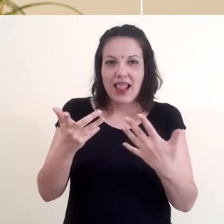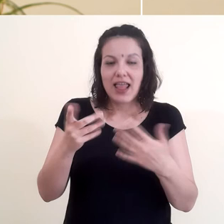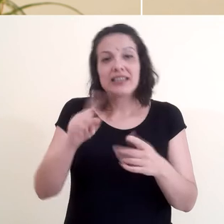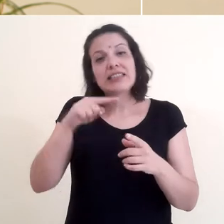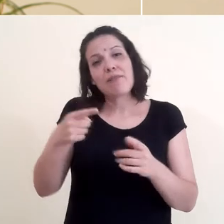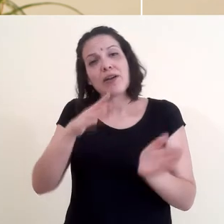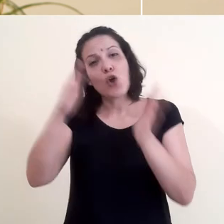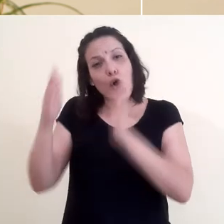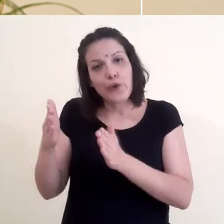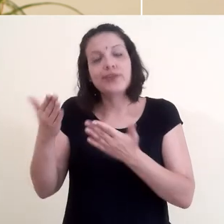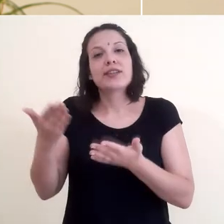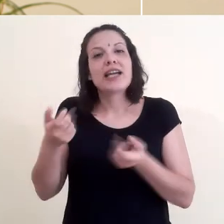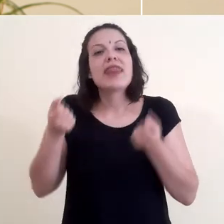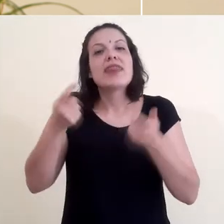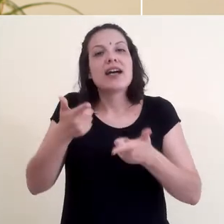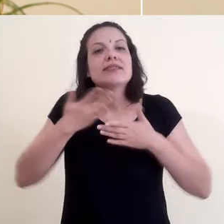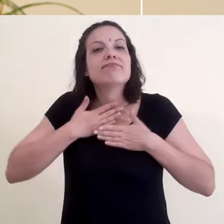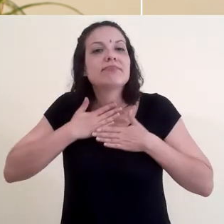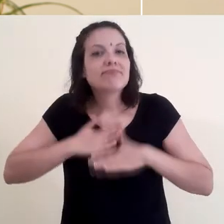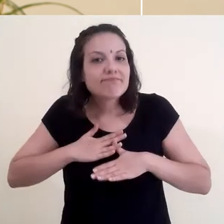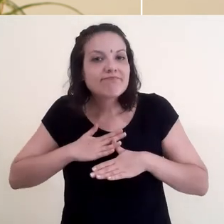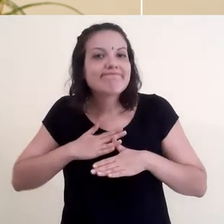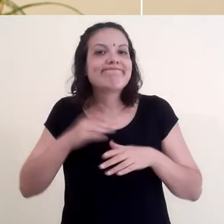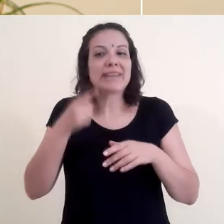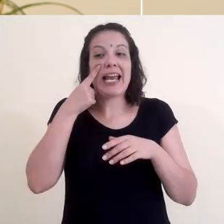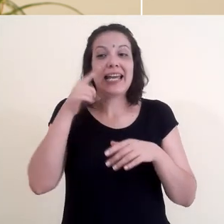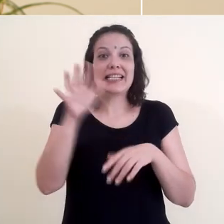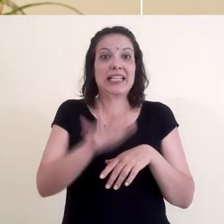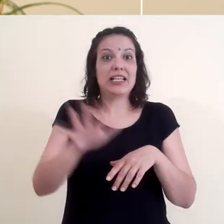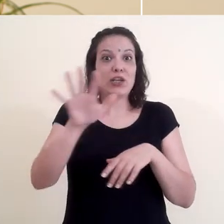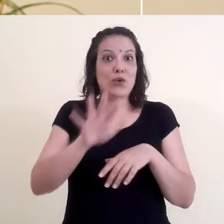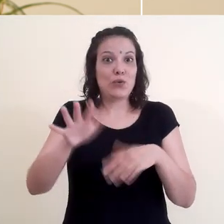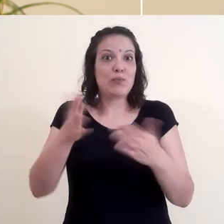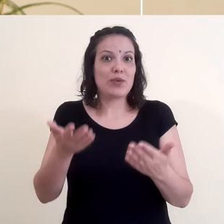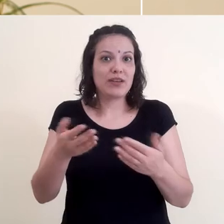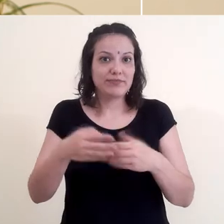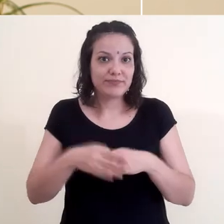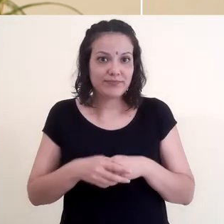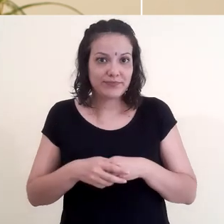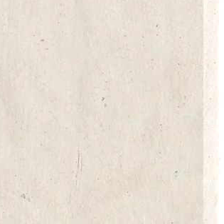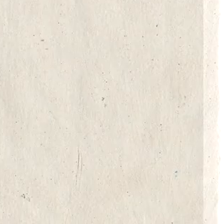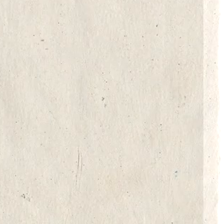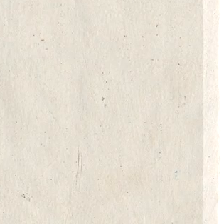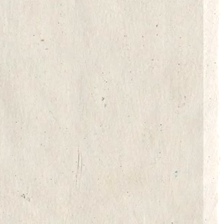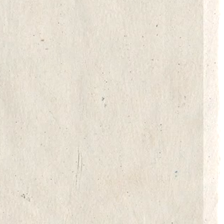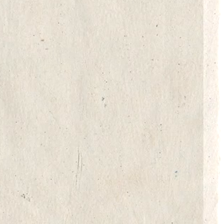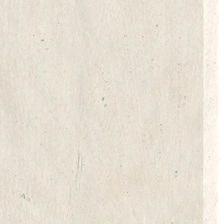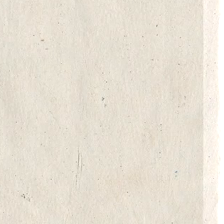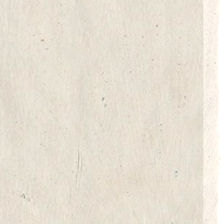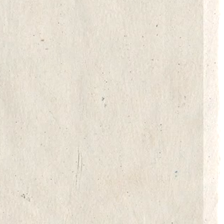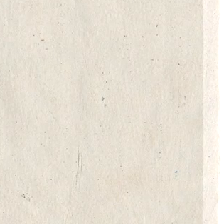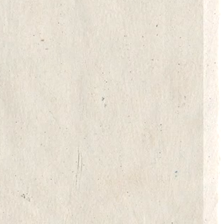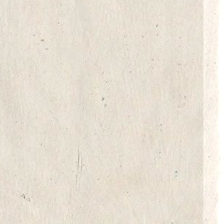lado también intentar de llevar cierta tranquilidad ante esta incertidumbre que se nos vaticinaba a todos.